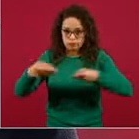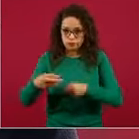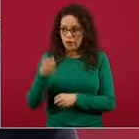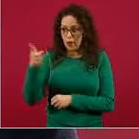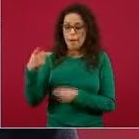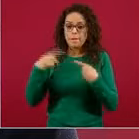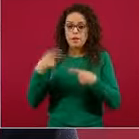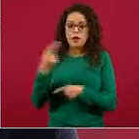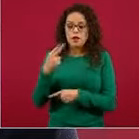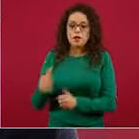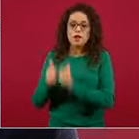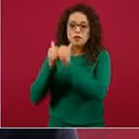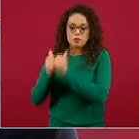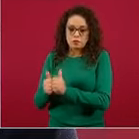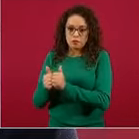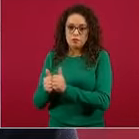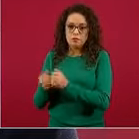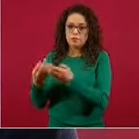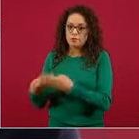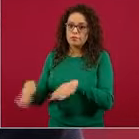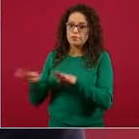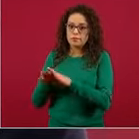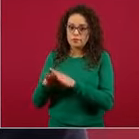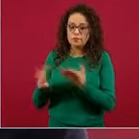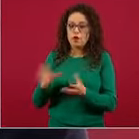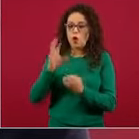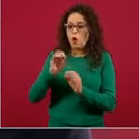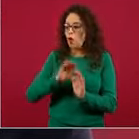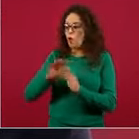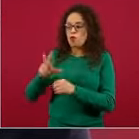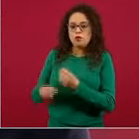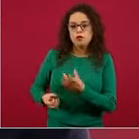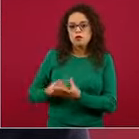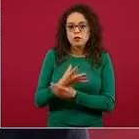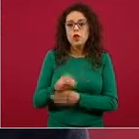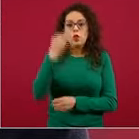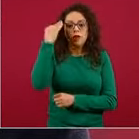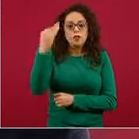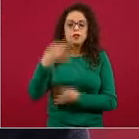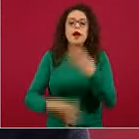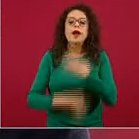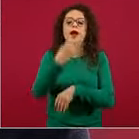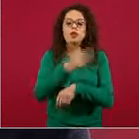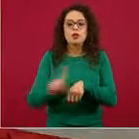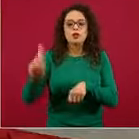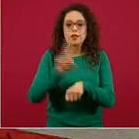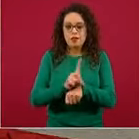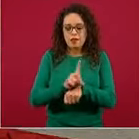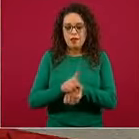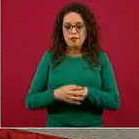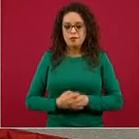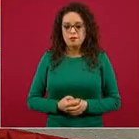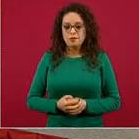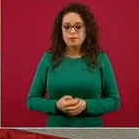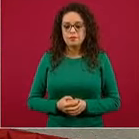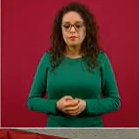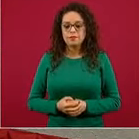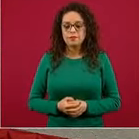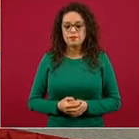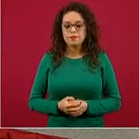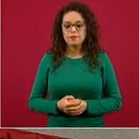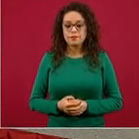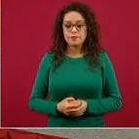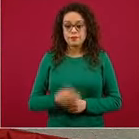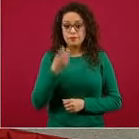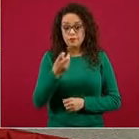resguardada, aislada durante 14 días. Entonces, un poco para también favorecer a esta actividad o acotar